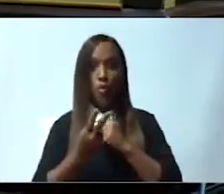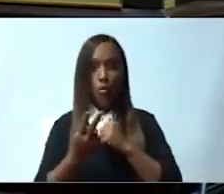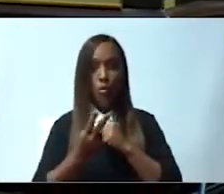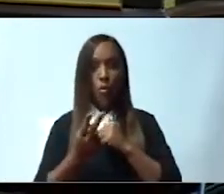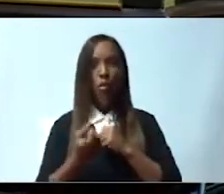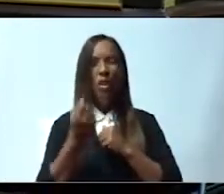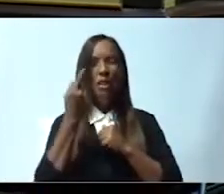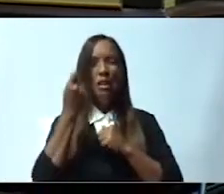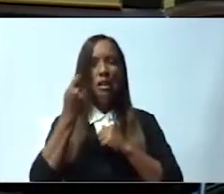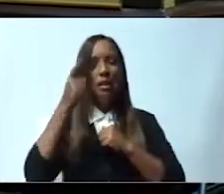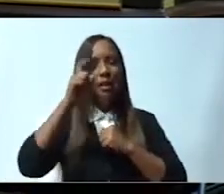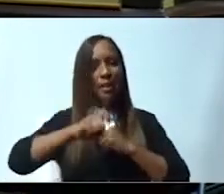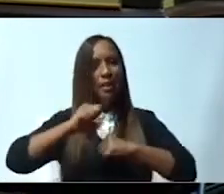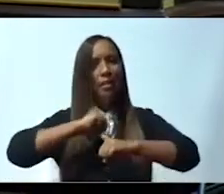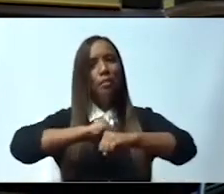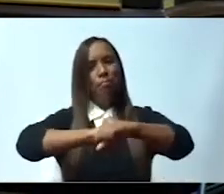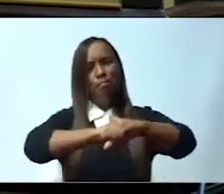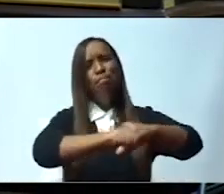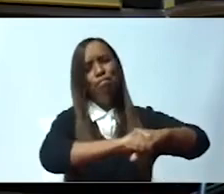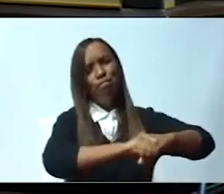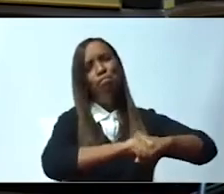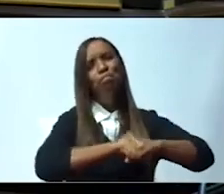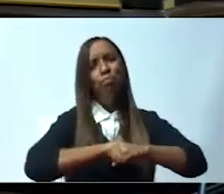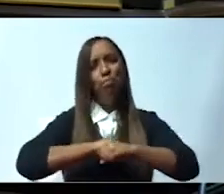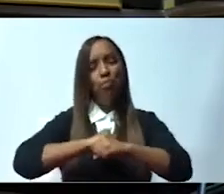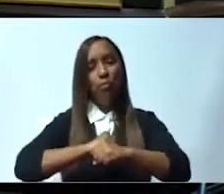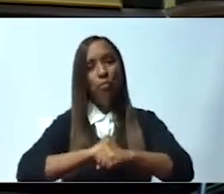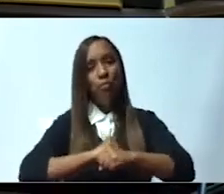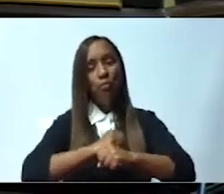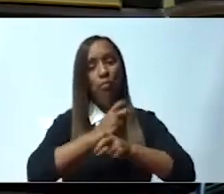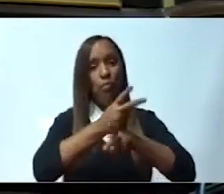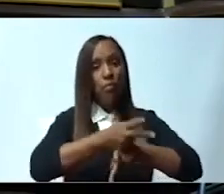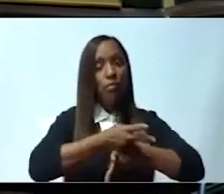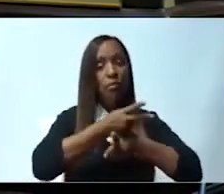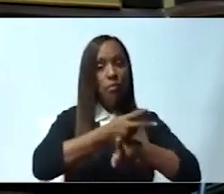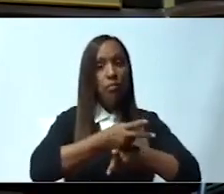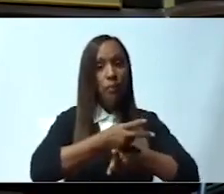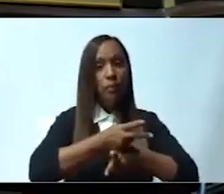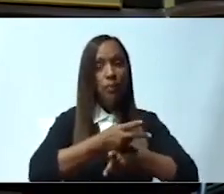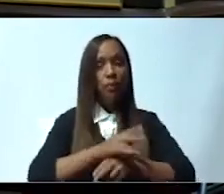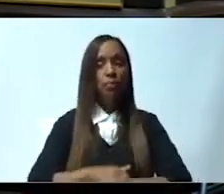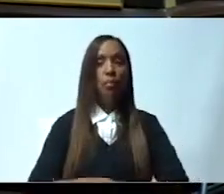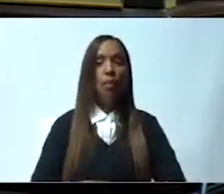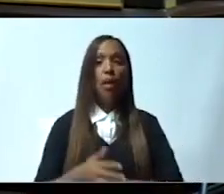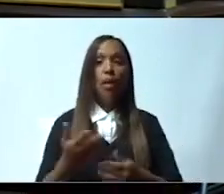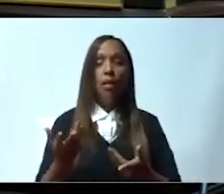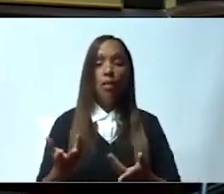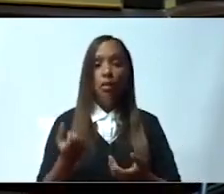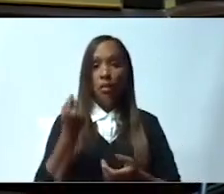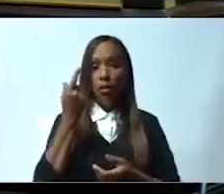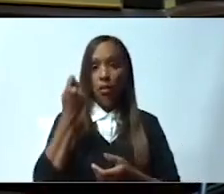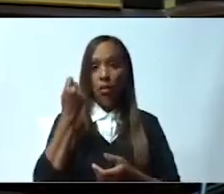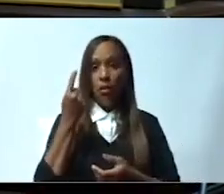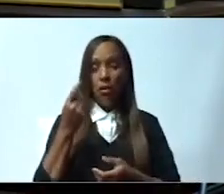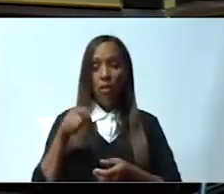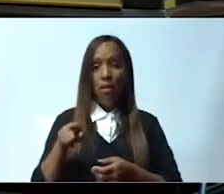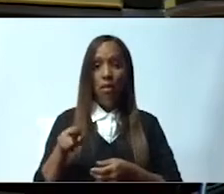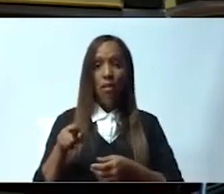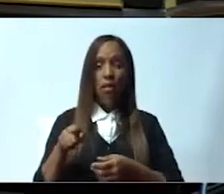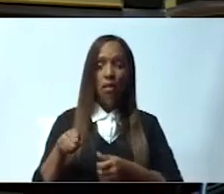Medio Ambiente. Pero las alcaldías, presidente, tienen la facultad por la ley de Medio Ambiente de hacer estas